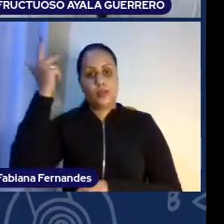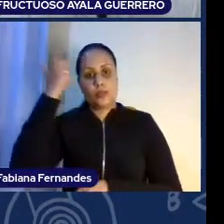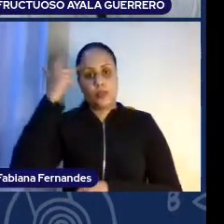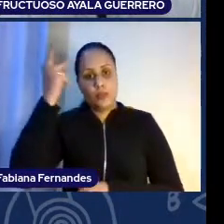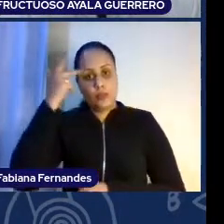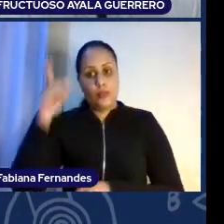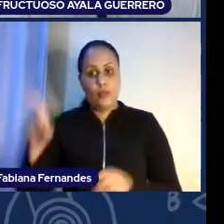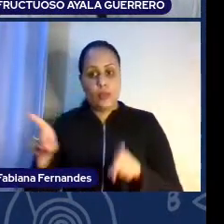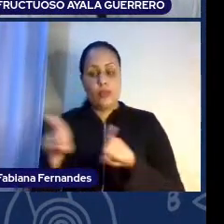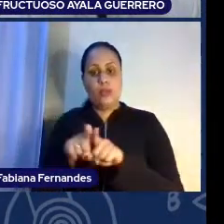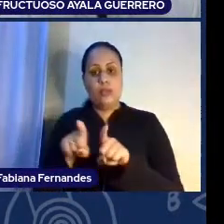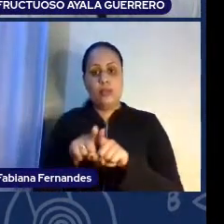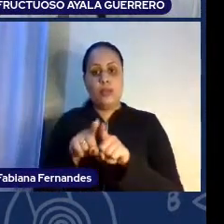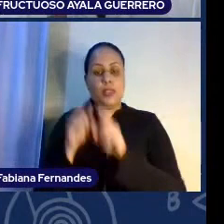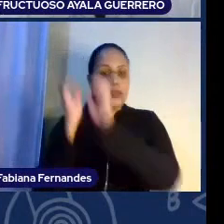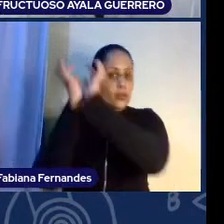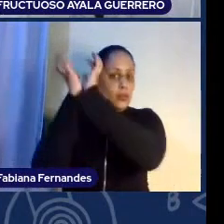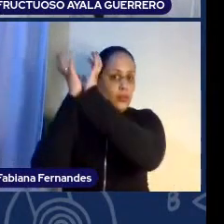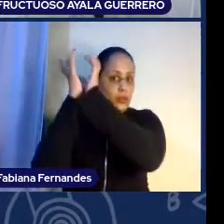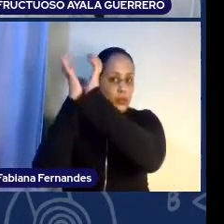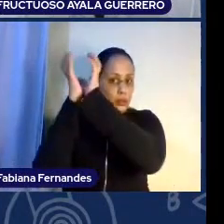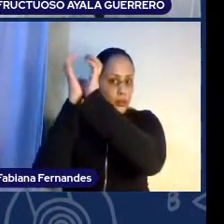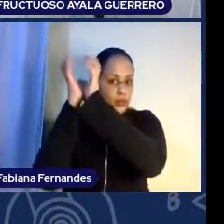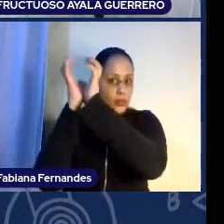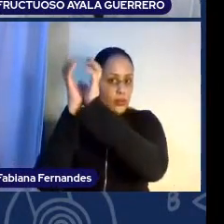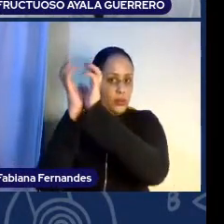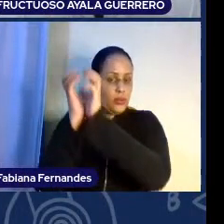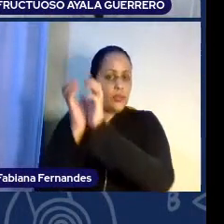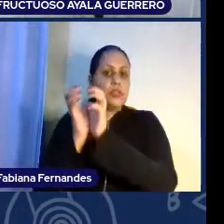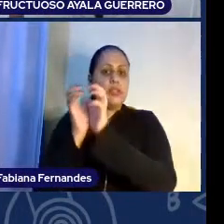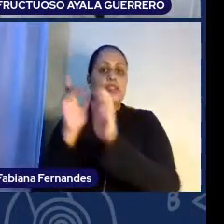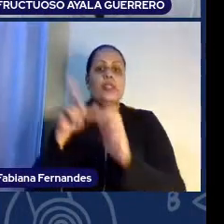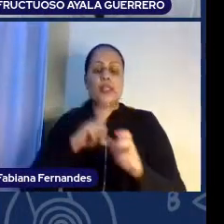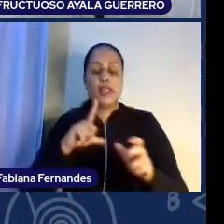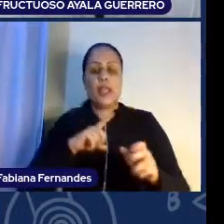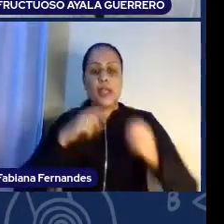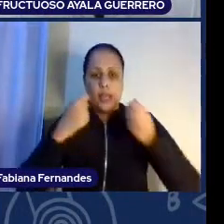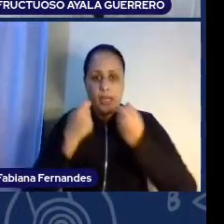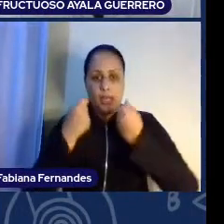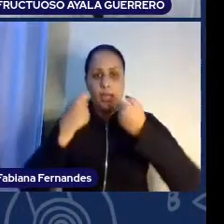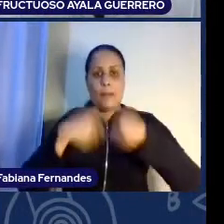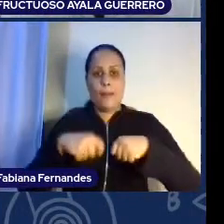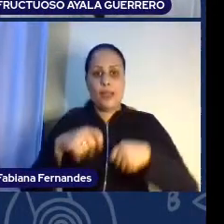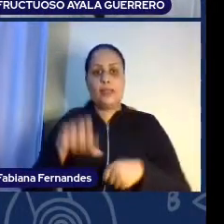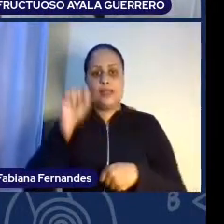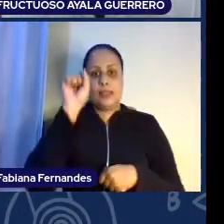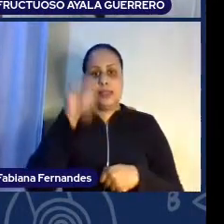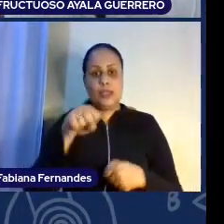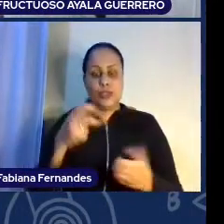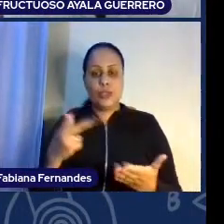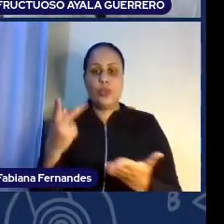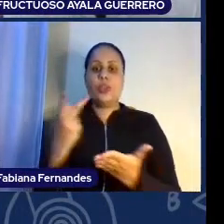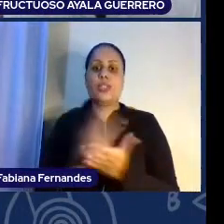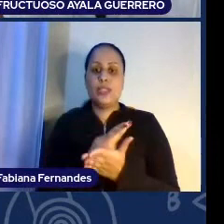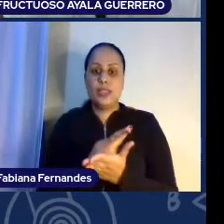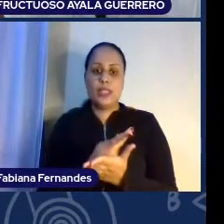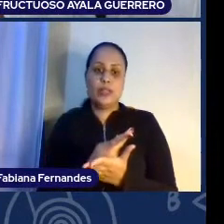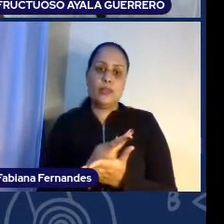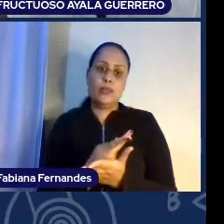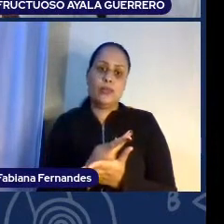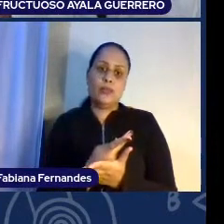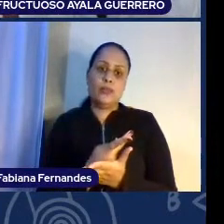cerebro es muy grande la posibilidad. Y por eso uno se extraña de que